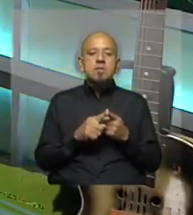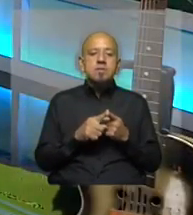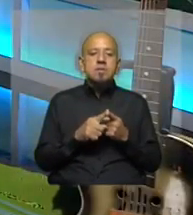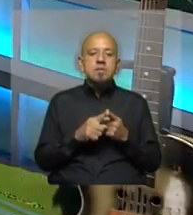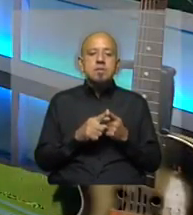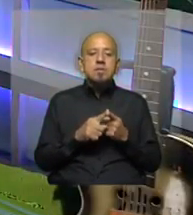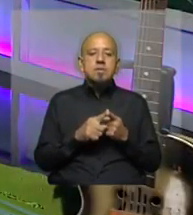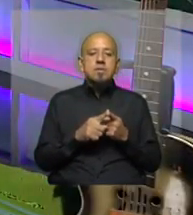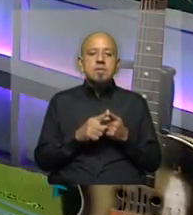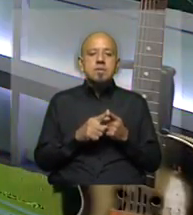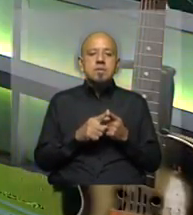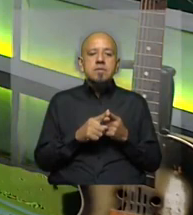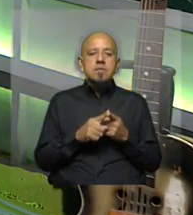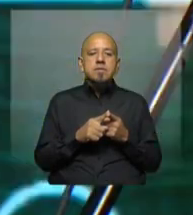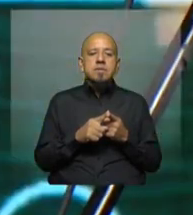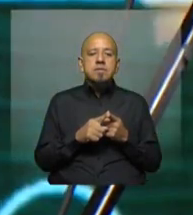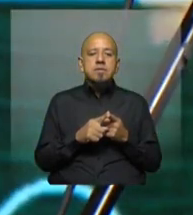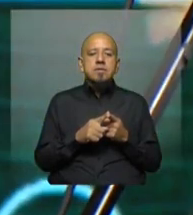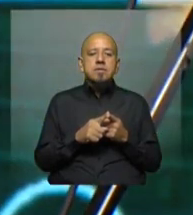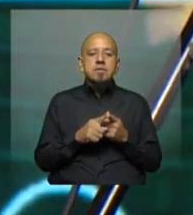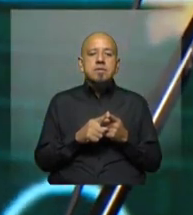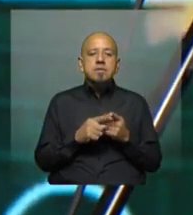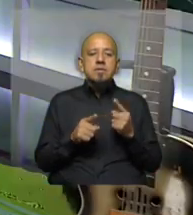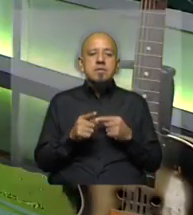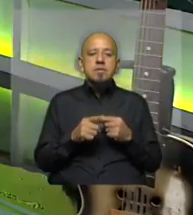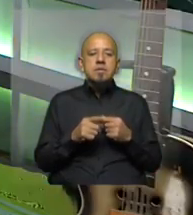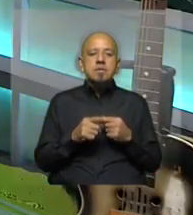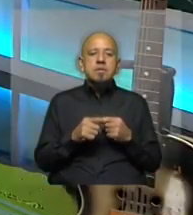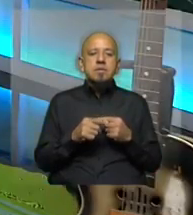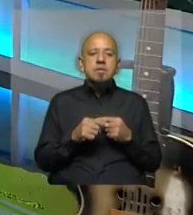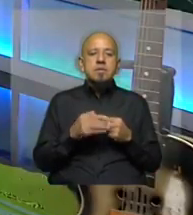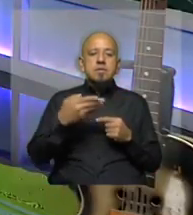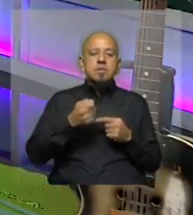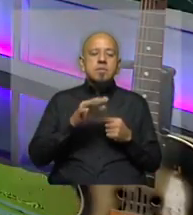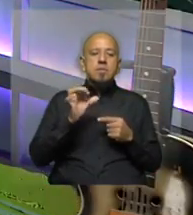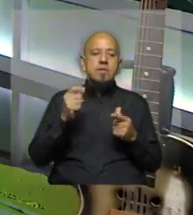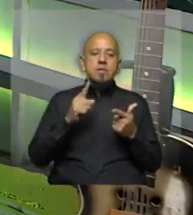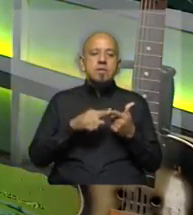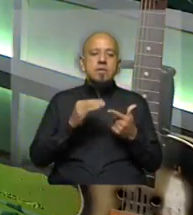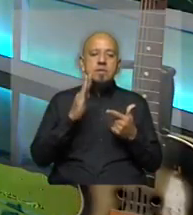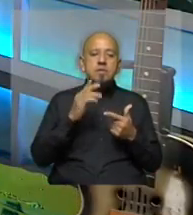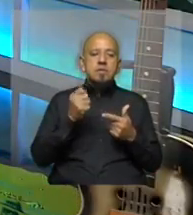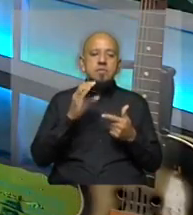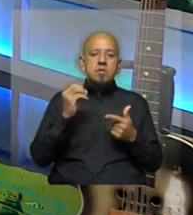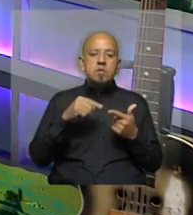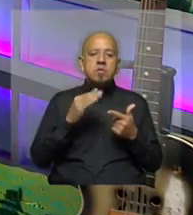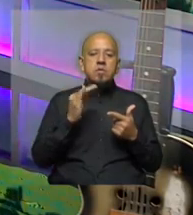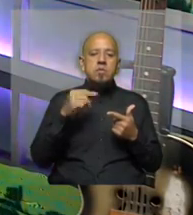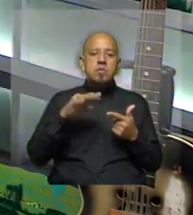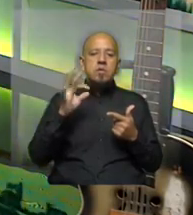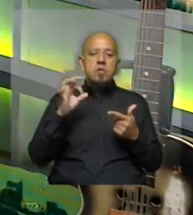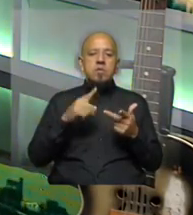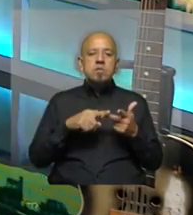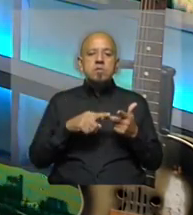Algunos y todos. Spoiler, bueno, se llama eso. ¿Se llama spoiler? En armónica. Claro. Paco Pintos. Paco Pintos, de la triple.